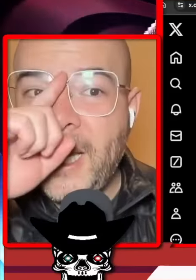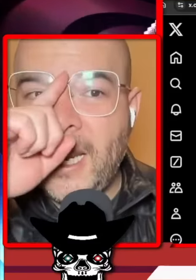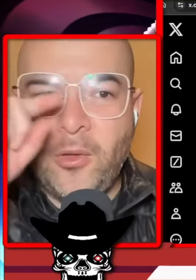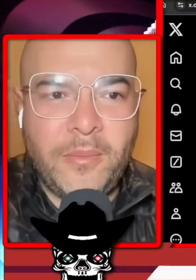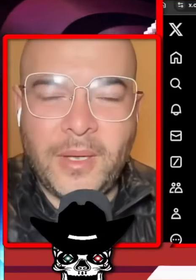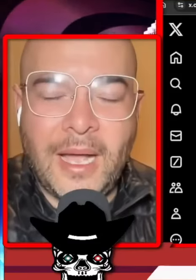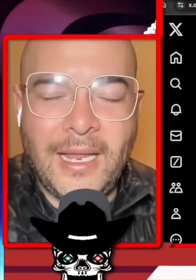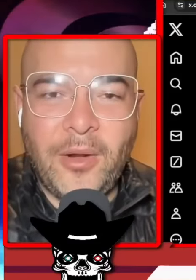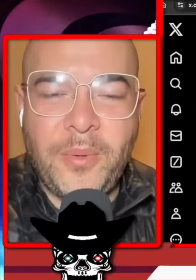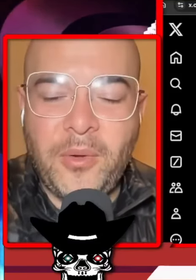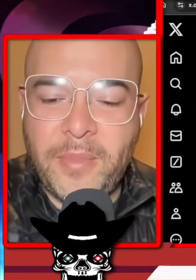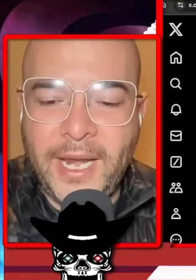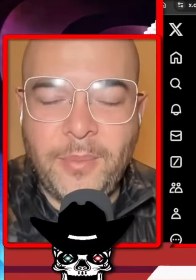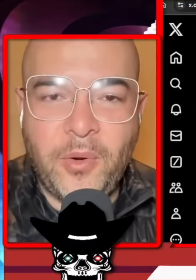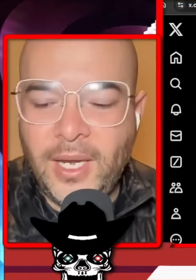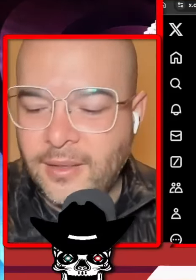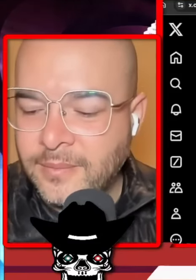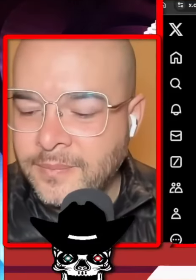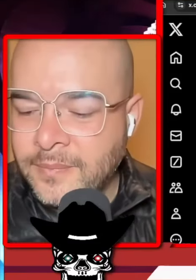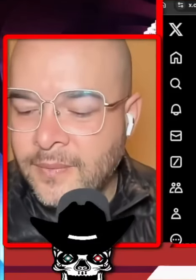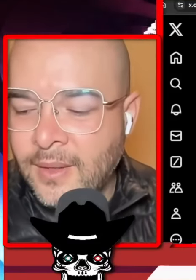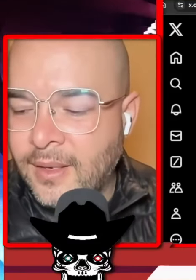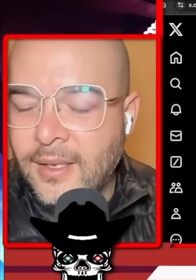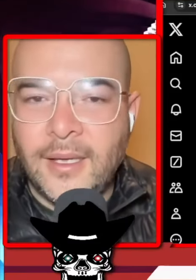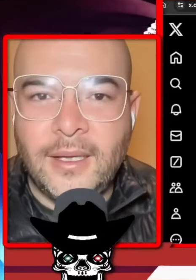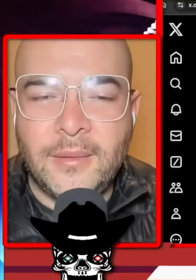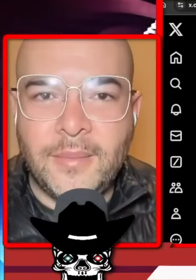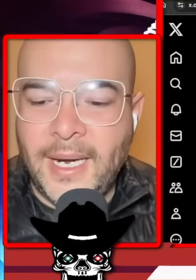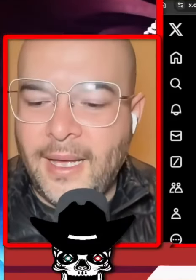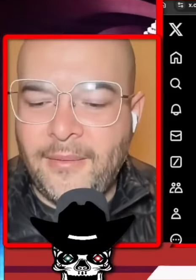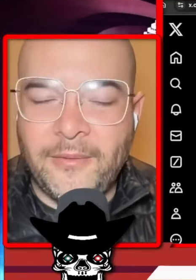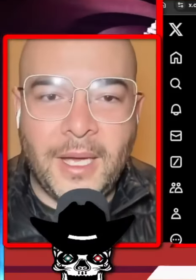Felipe Calderón, van a ir por él.